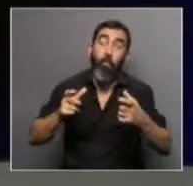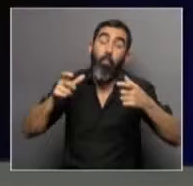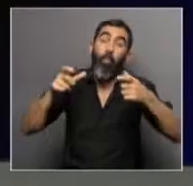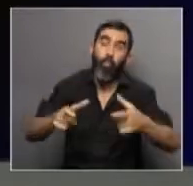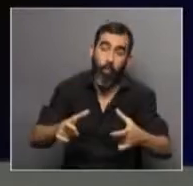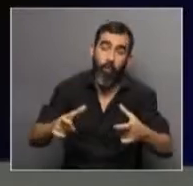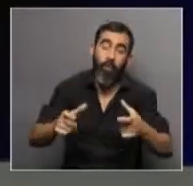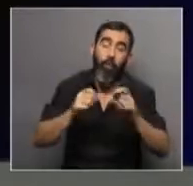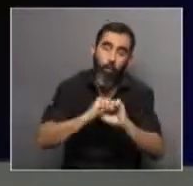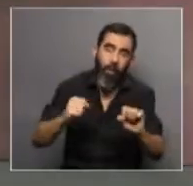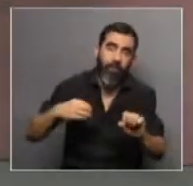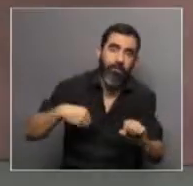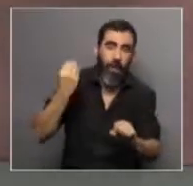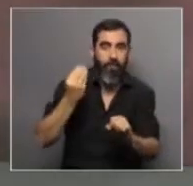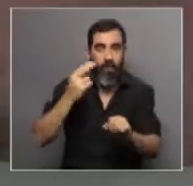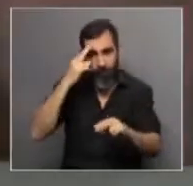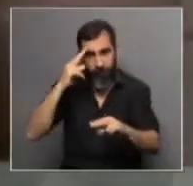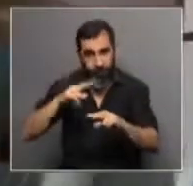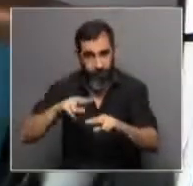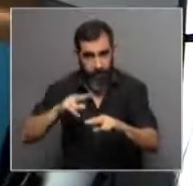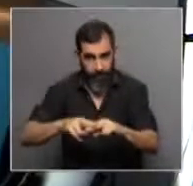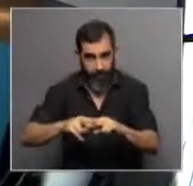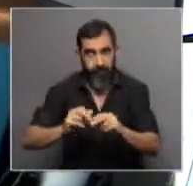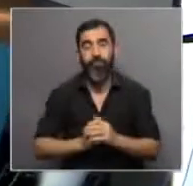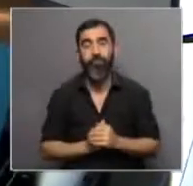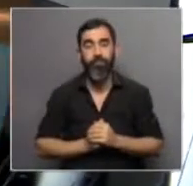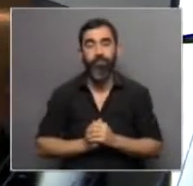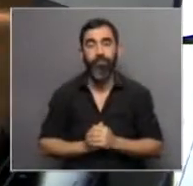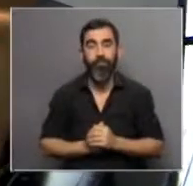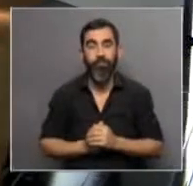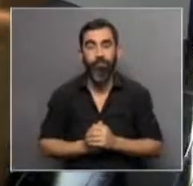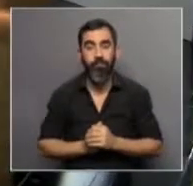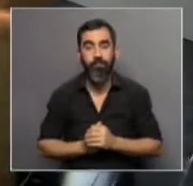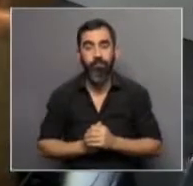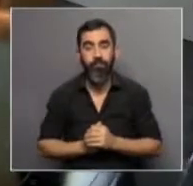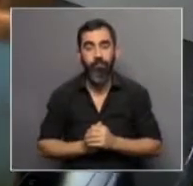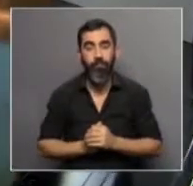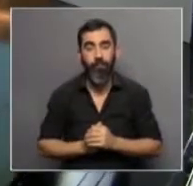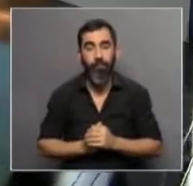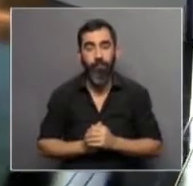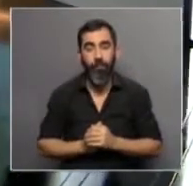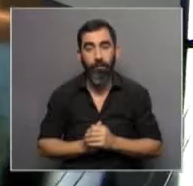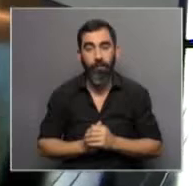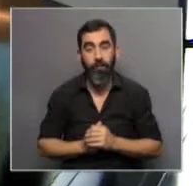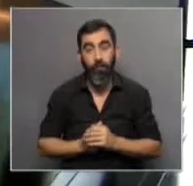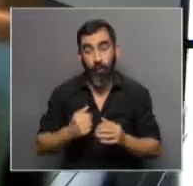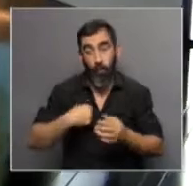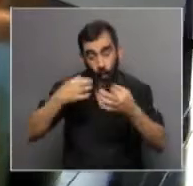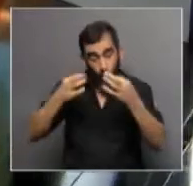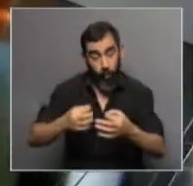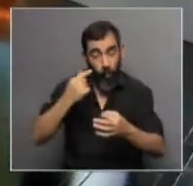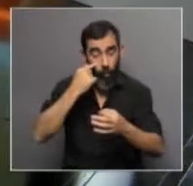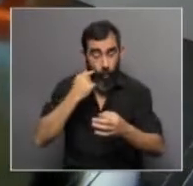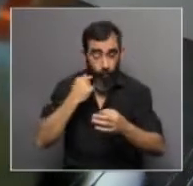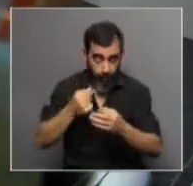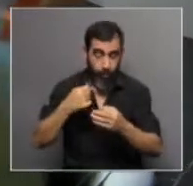de sobrevivir a la enfermedad. Está bien. Yo justamente a partir de que entramos en las cifras, le voy